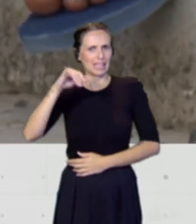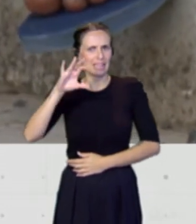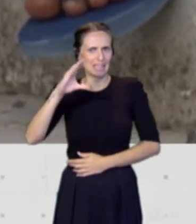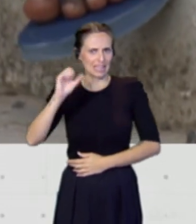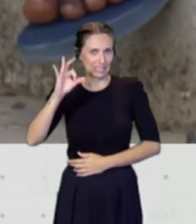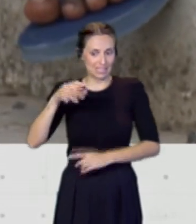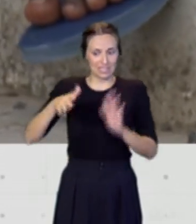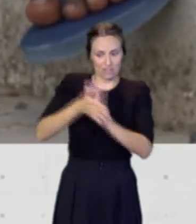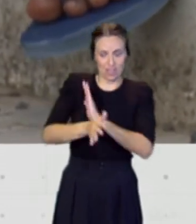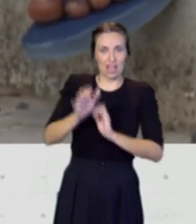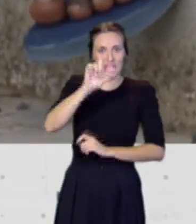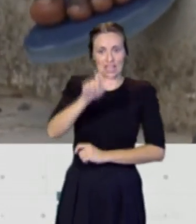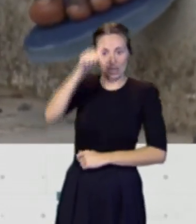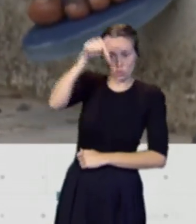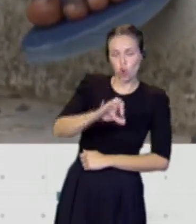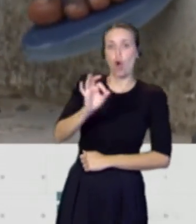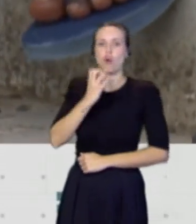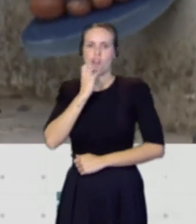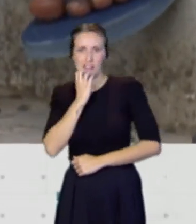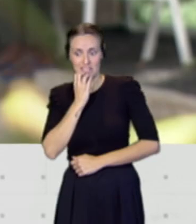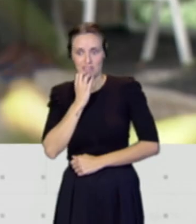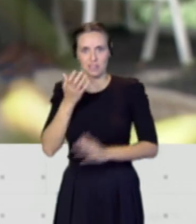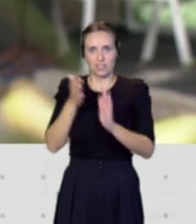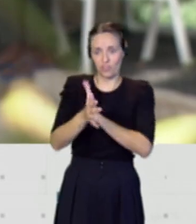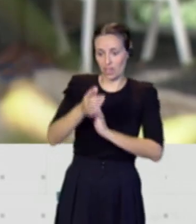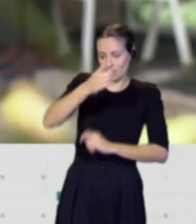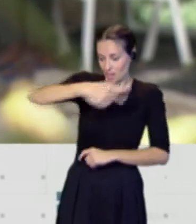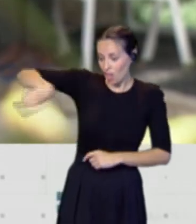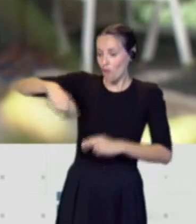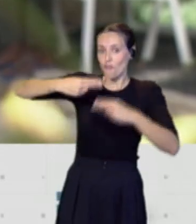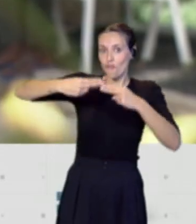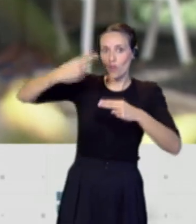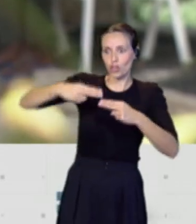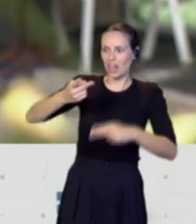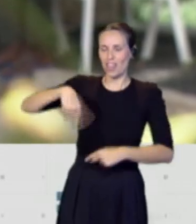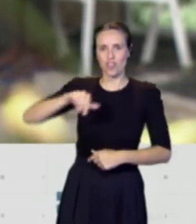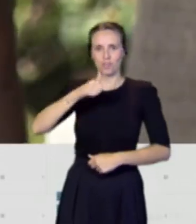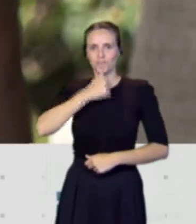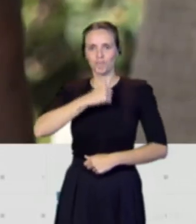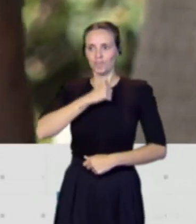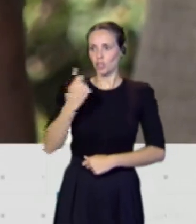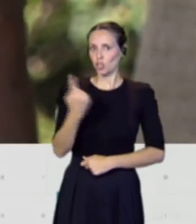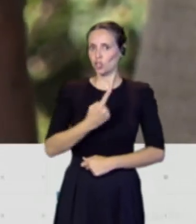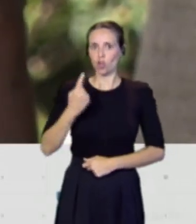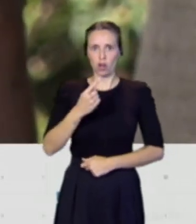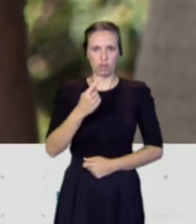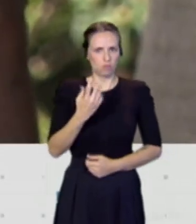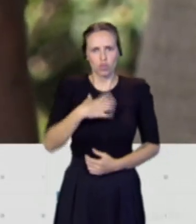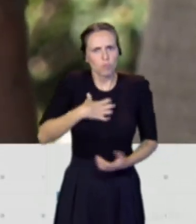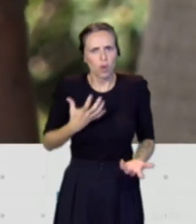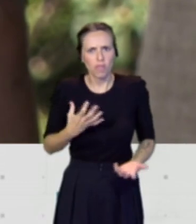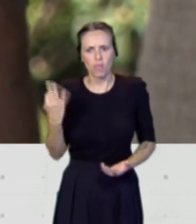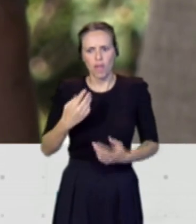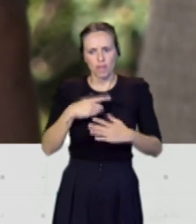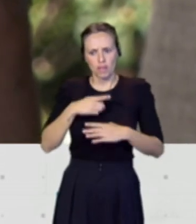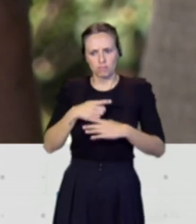Islas Griegas. Ninguna de esas regiones exteriores de la Unión Europea debe soportar por sí sola, sin ninguna solidaridad obligatoria del resto de los estados